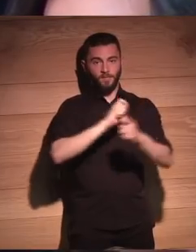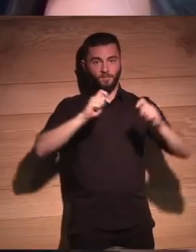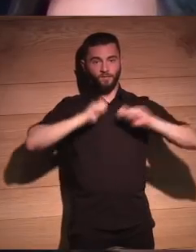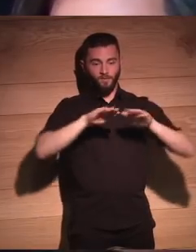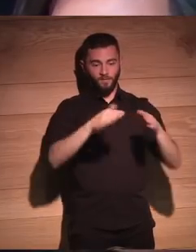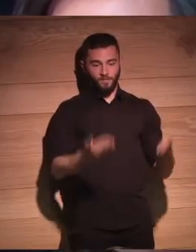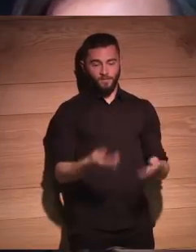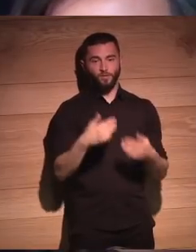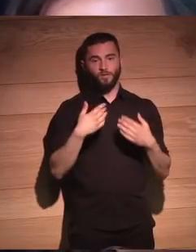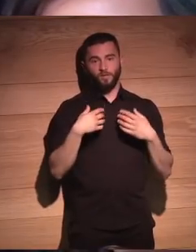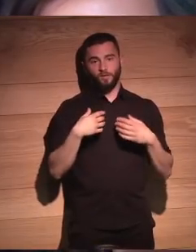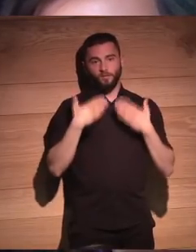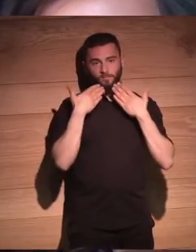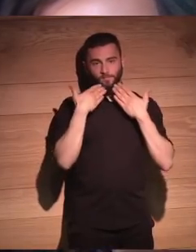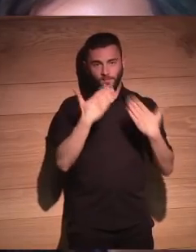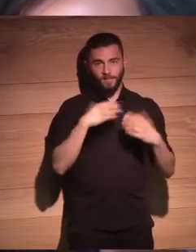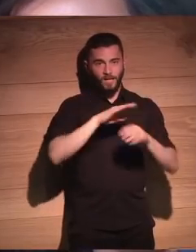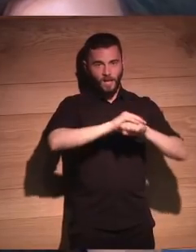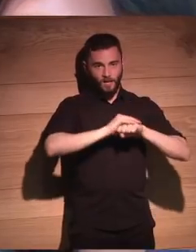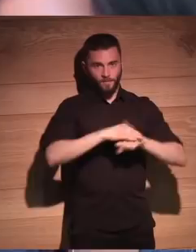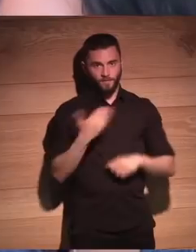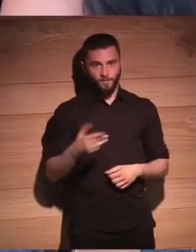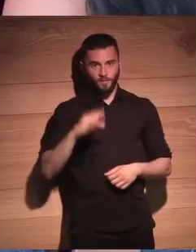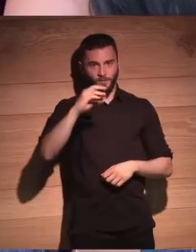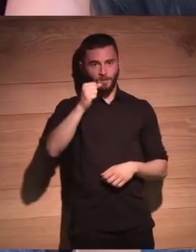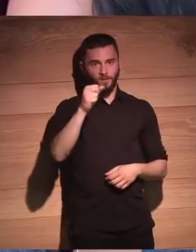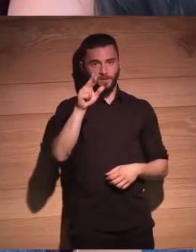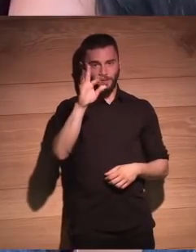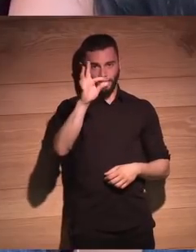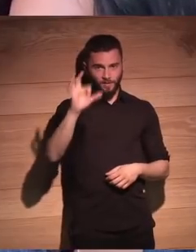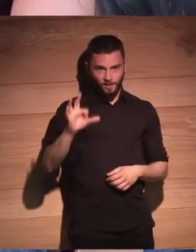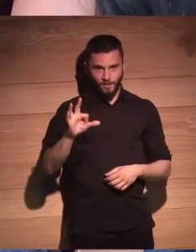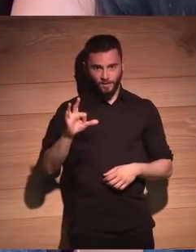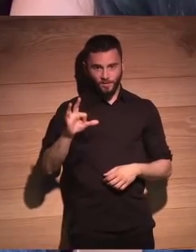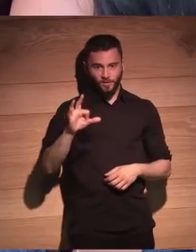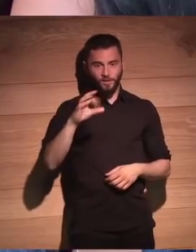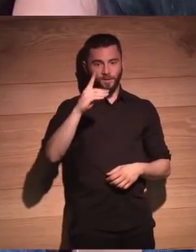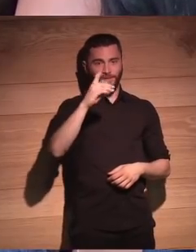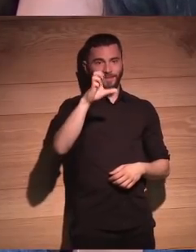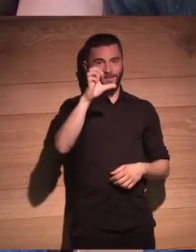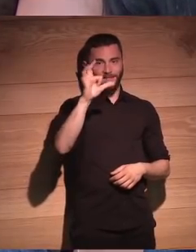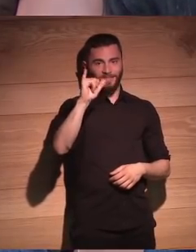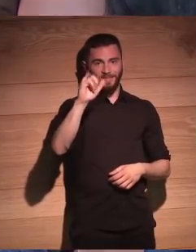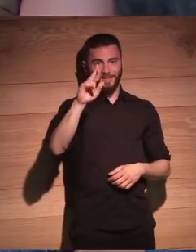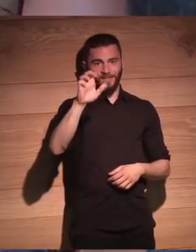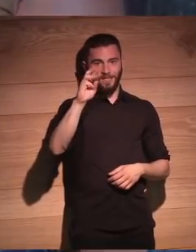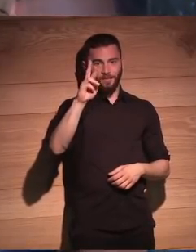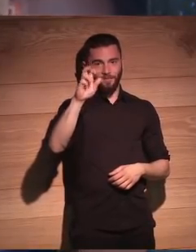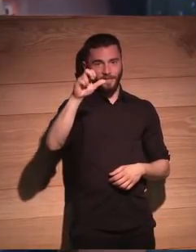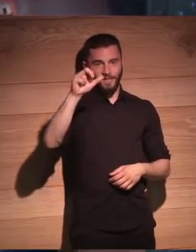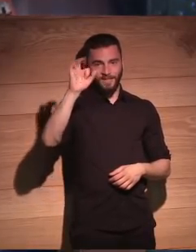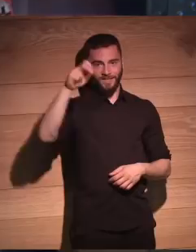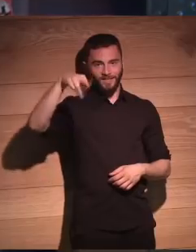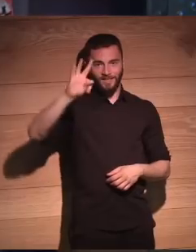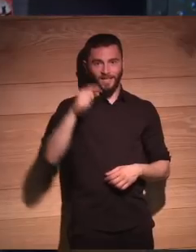amigos y grandes aficionados. Y al con cómic. Carlos está, es que tengo que mirar tu apellido para no decirlo mal, está Desiree Bresson, que es guionista, porque yo también quiero en